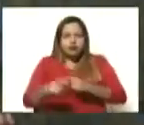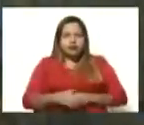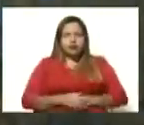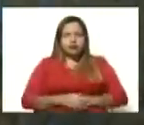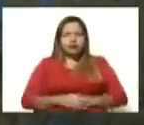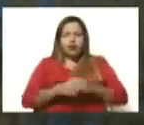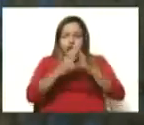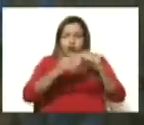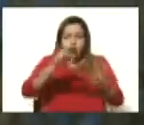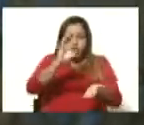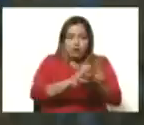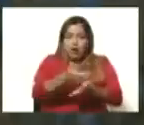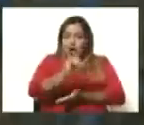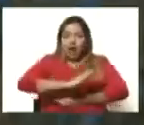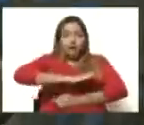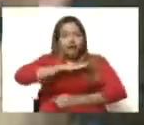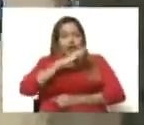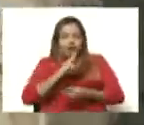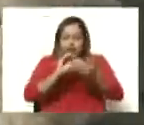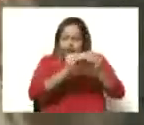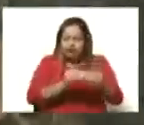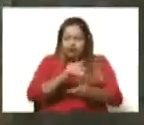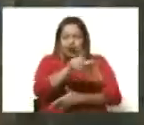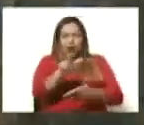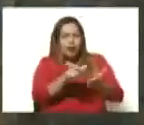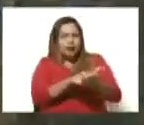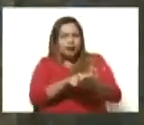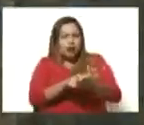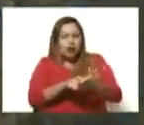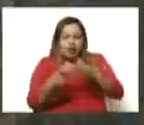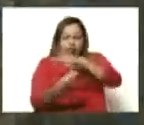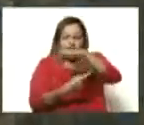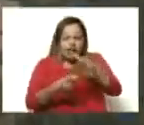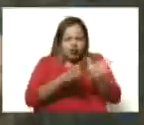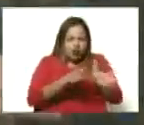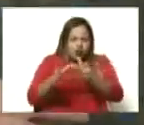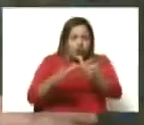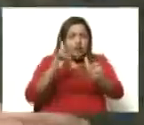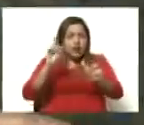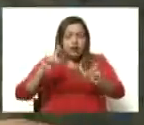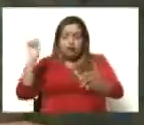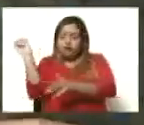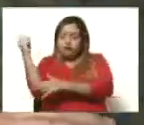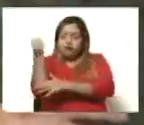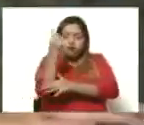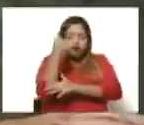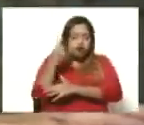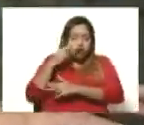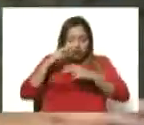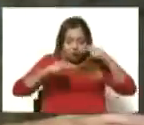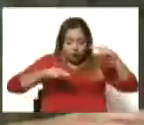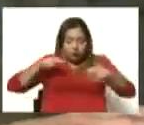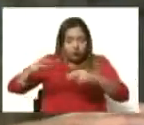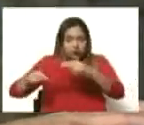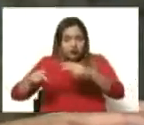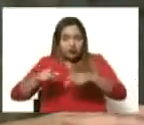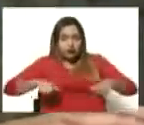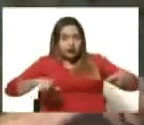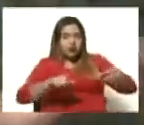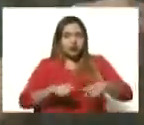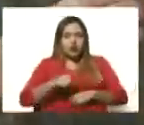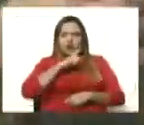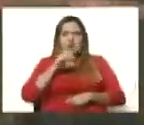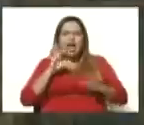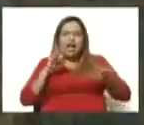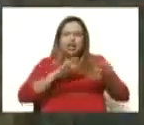de mañana tiene la cartografía actualizada. Adicional, se hizo sobrevuelo en helicóptero y llegamos al sector, lo que es Angelinos Altos,